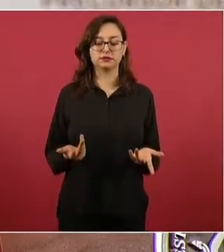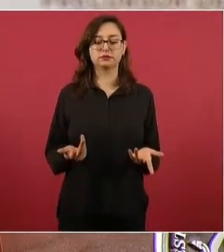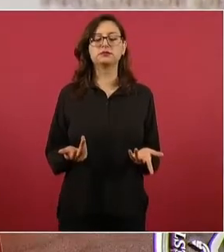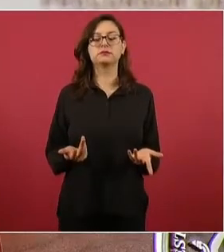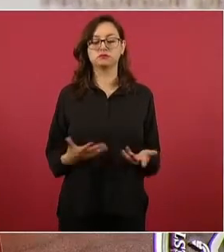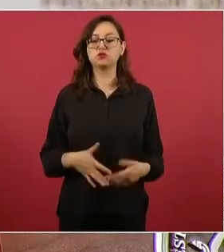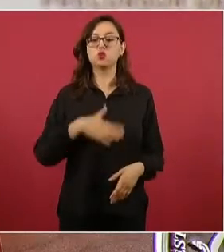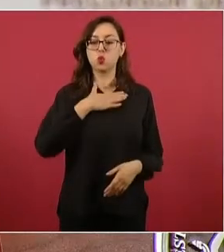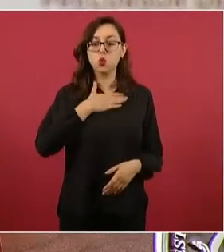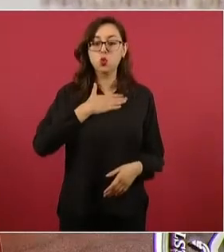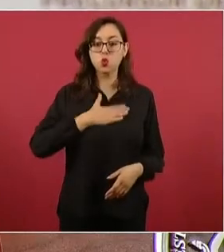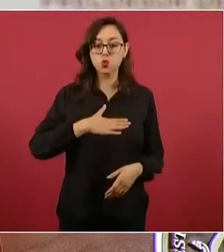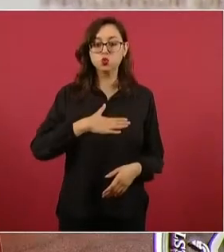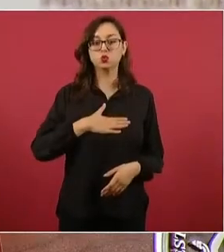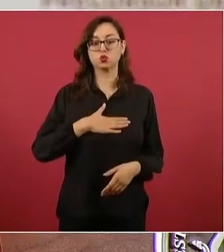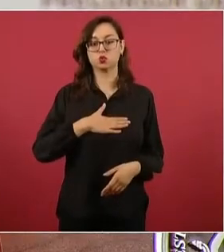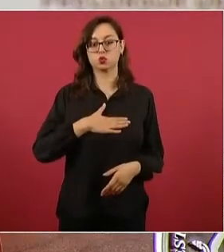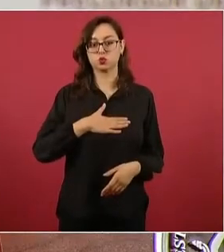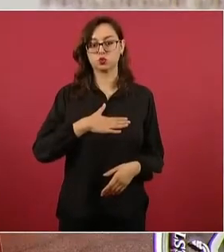con justicia,